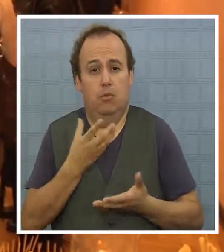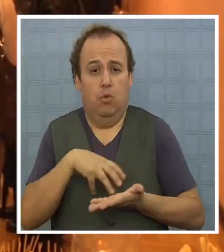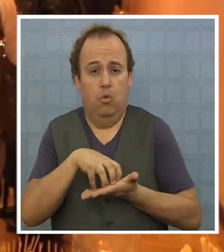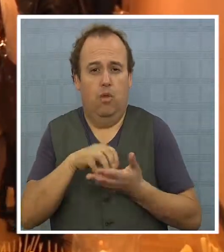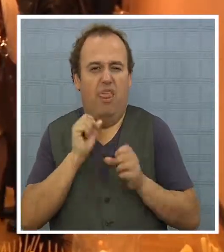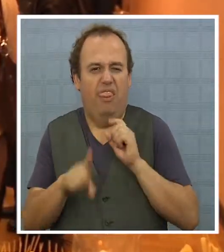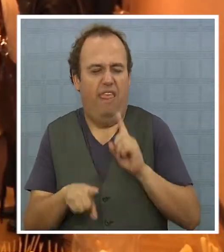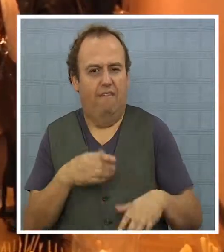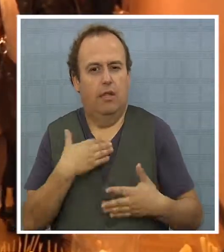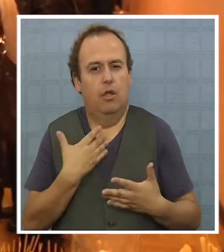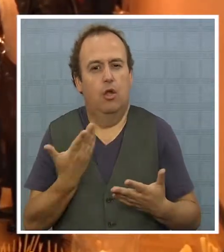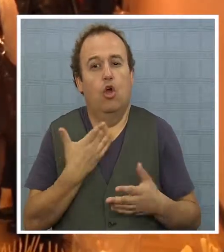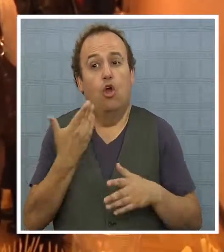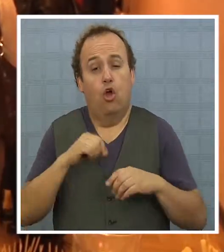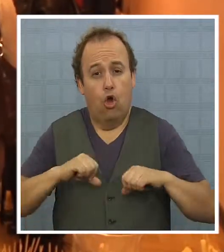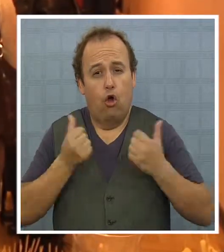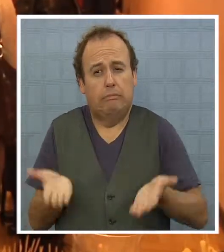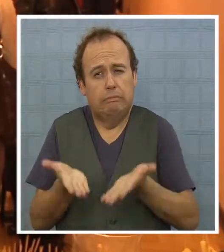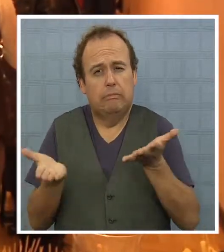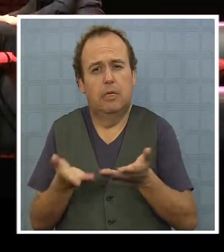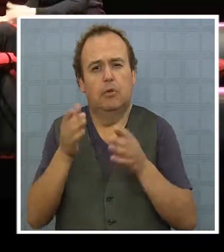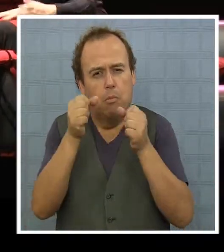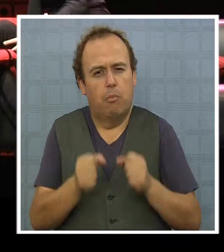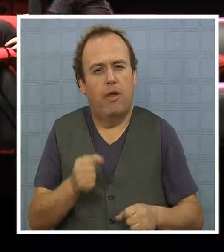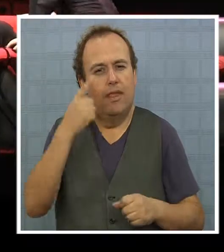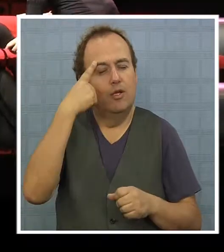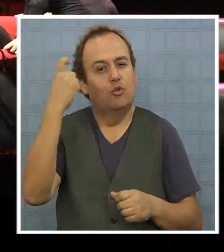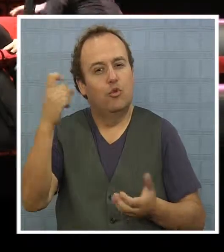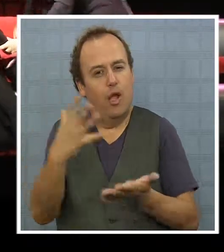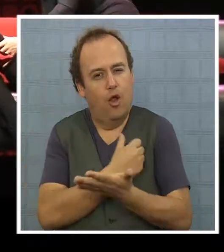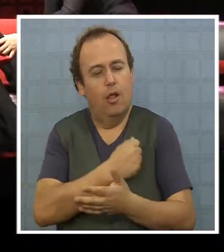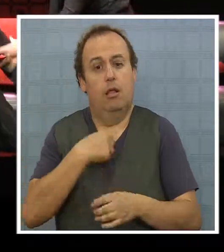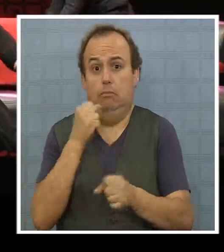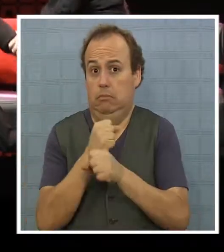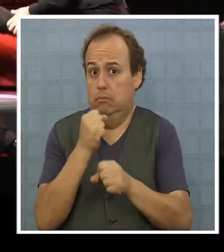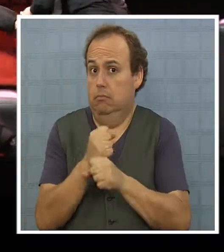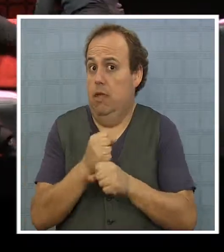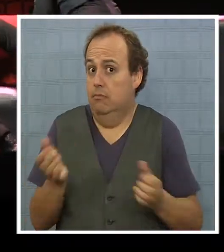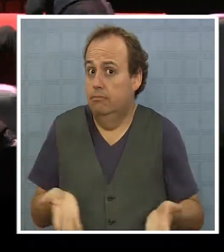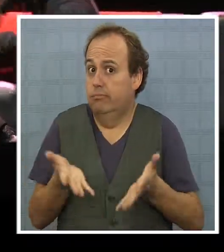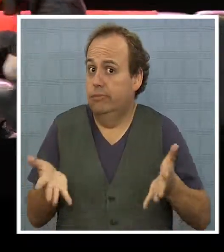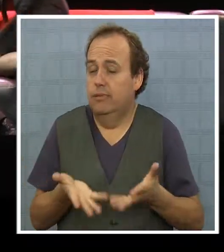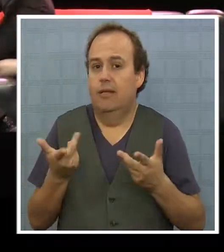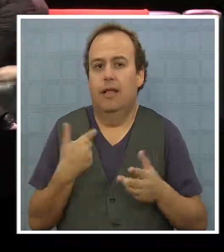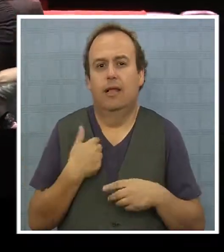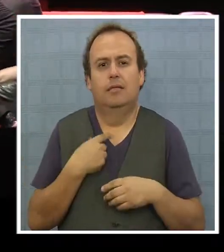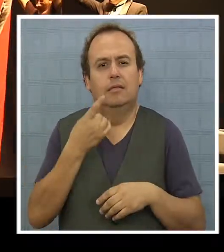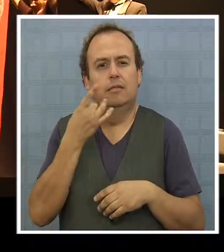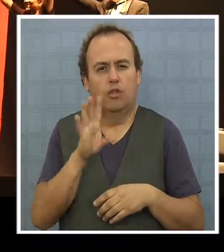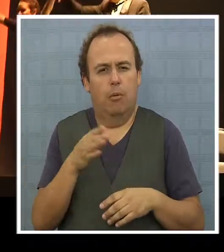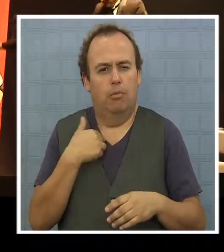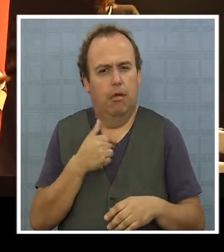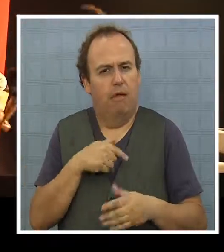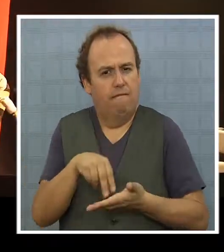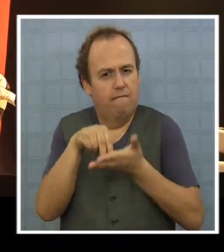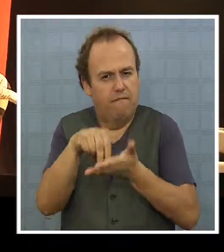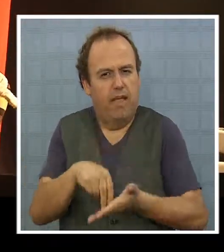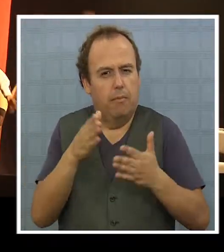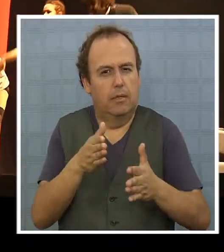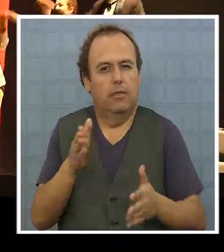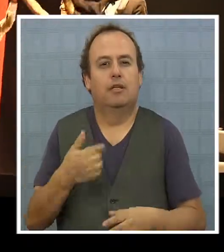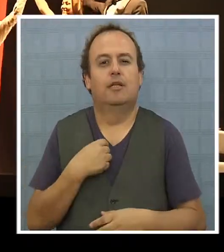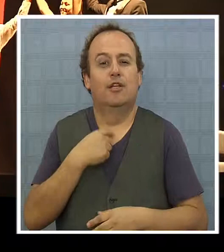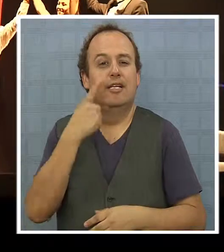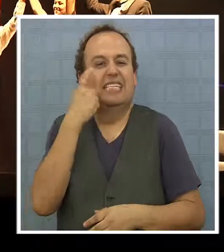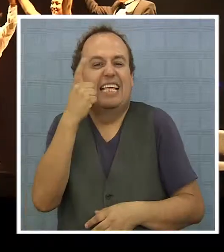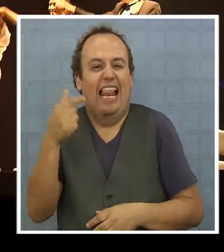ciudad y cómo los jóvenes también tienen que llegar a lograr sus sueños. Es solamente con trabajo, con perseverancia, es solamente con consecuencia, manteniendo el color celeste